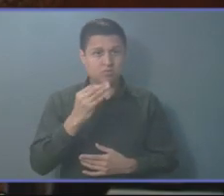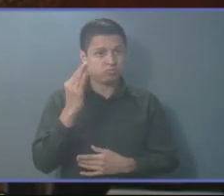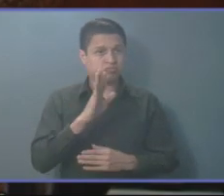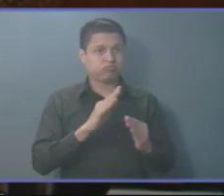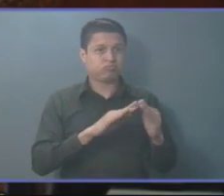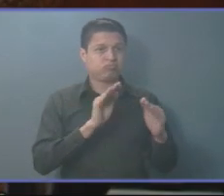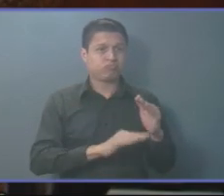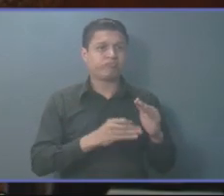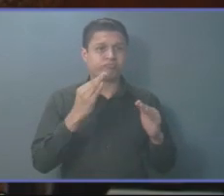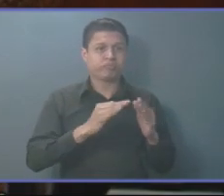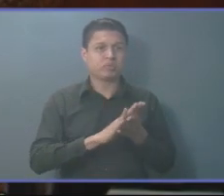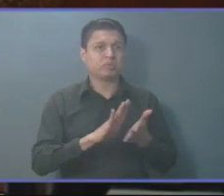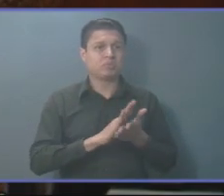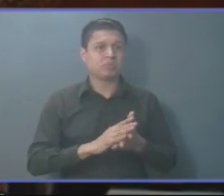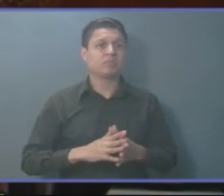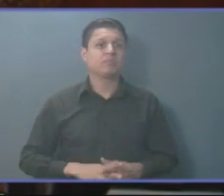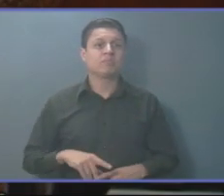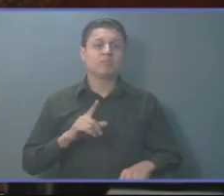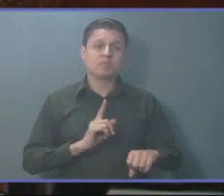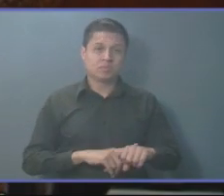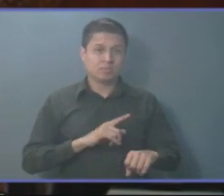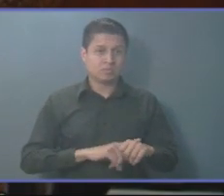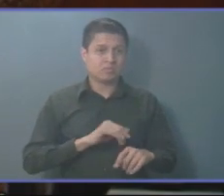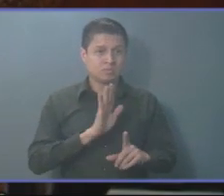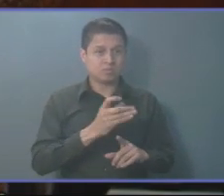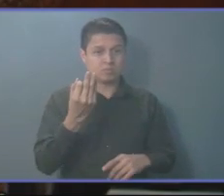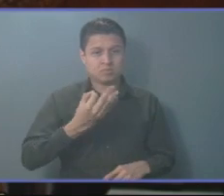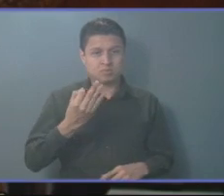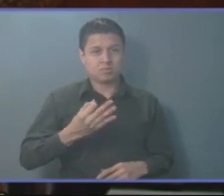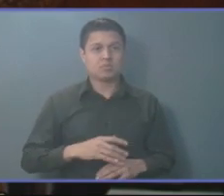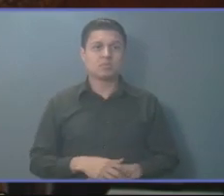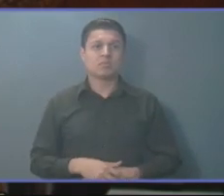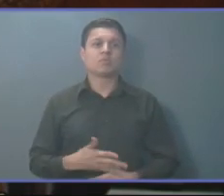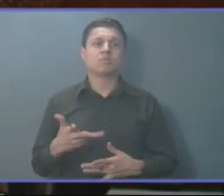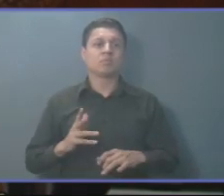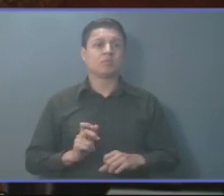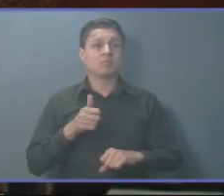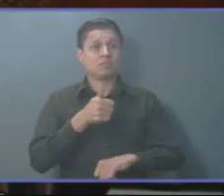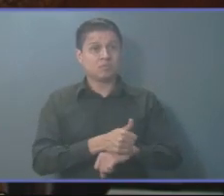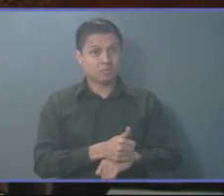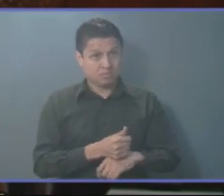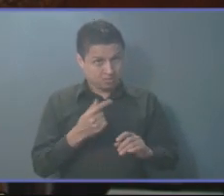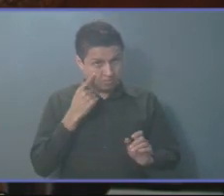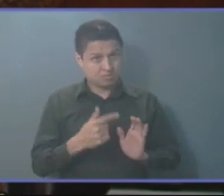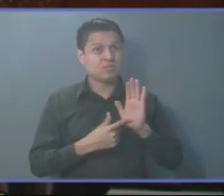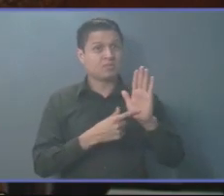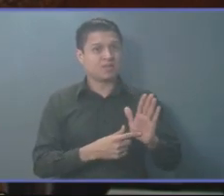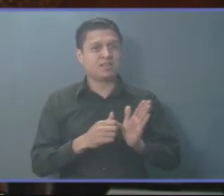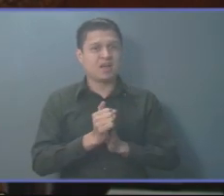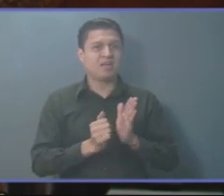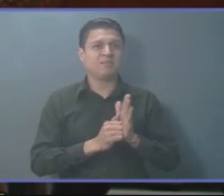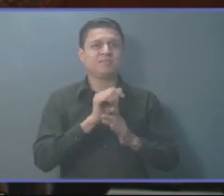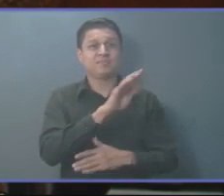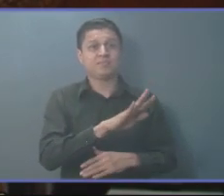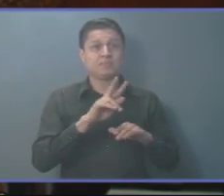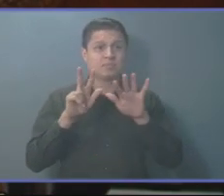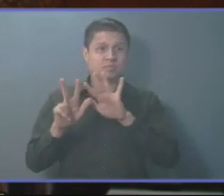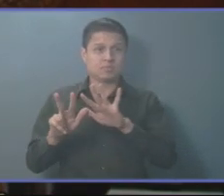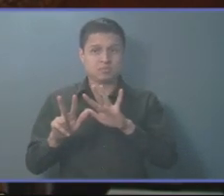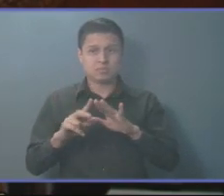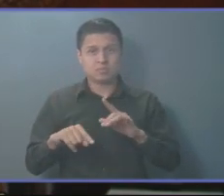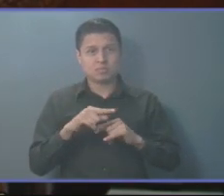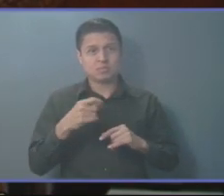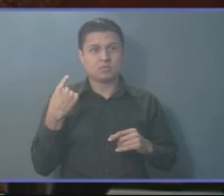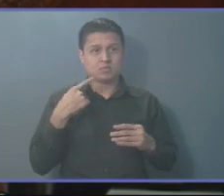obligatoria durante el tiempo requerido para ella y de conformidad a lo señalado en el artículo 48 de la Ley